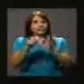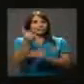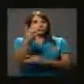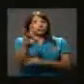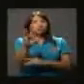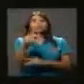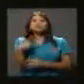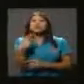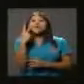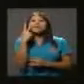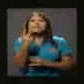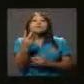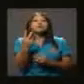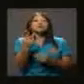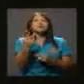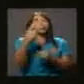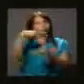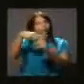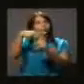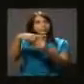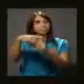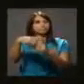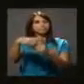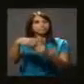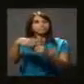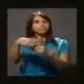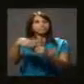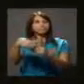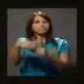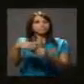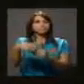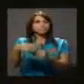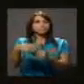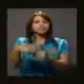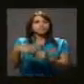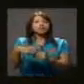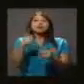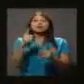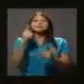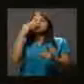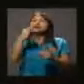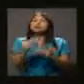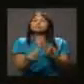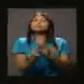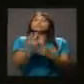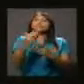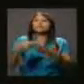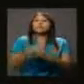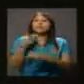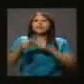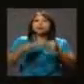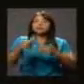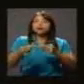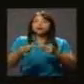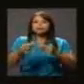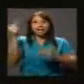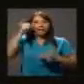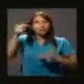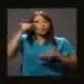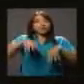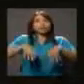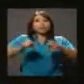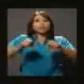la visualizo de manera muy positiva porque estará en el gobierno una nueva generación estará en el gobierno gente nueva gente